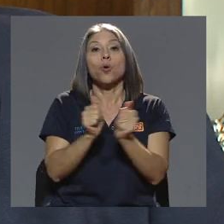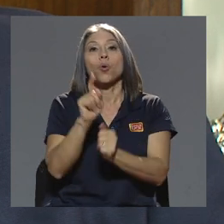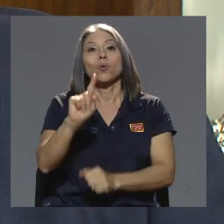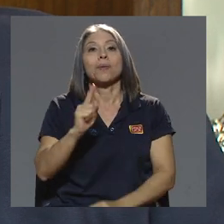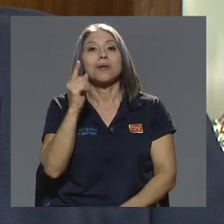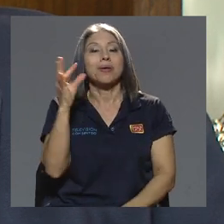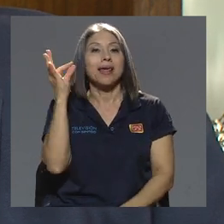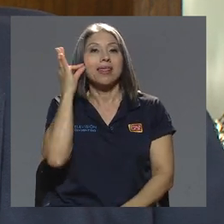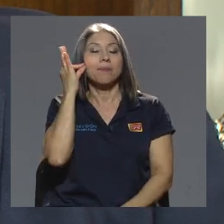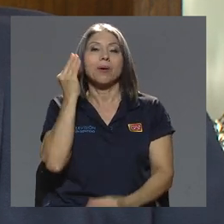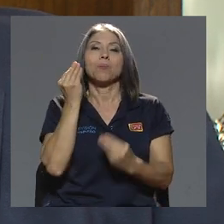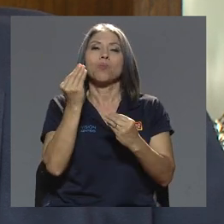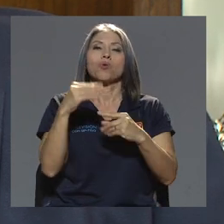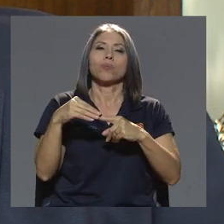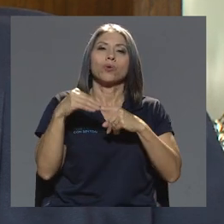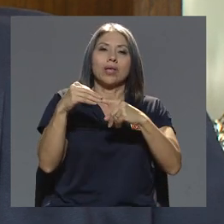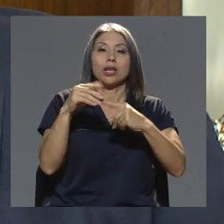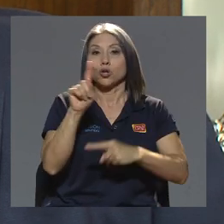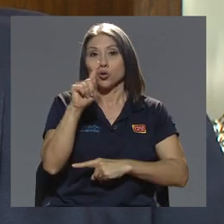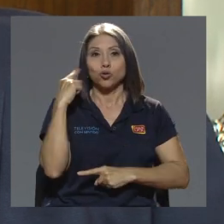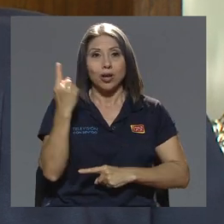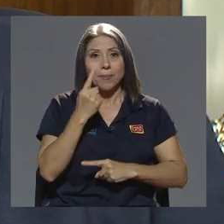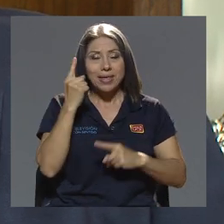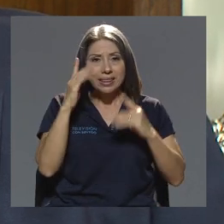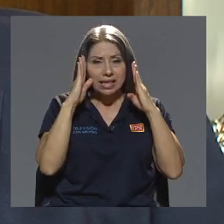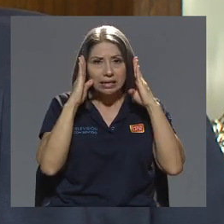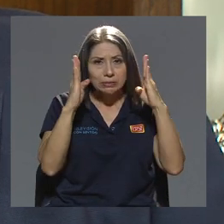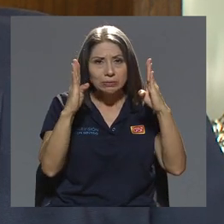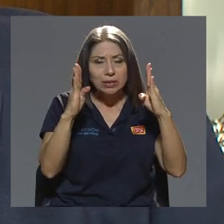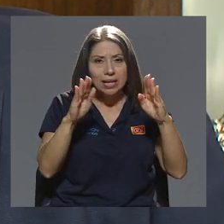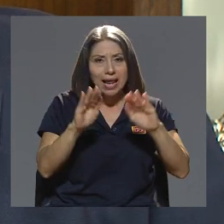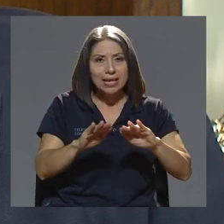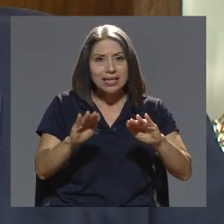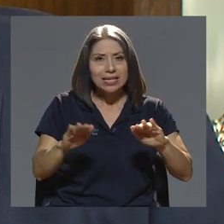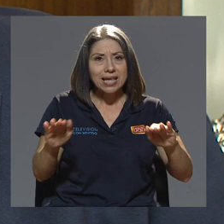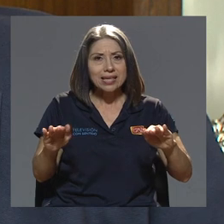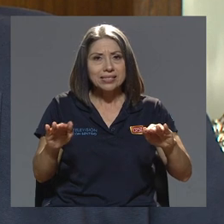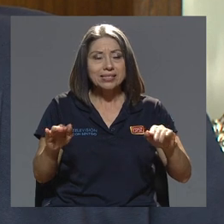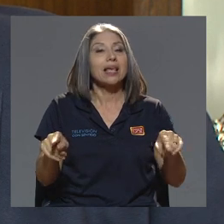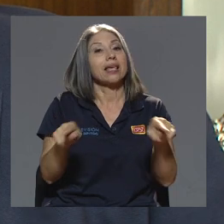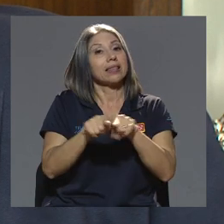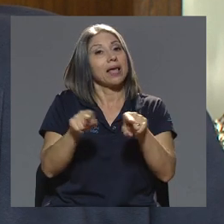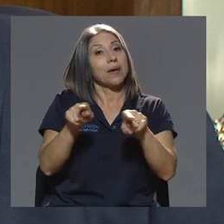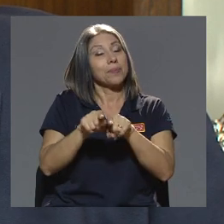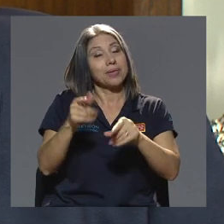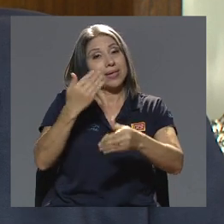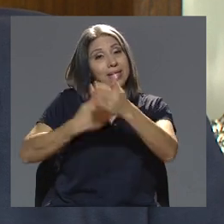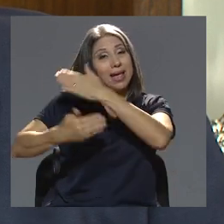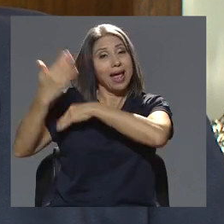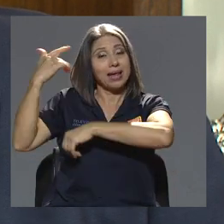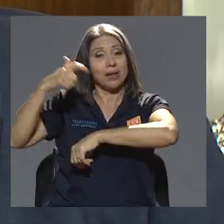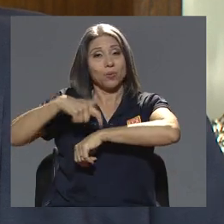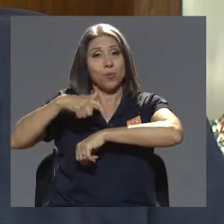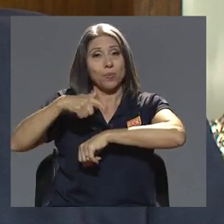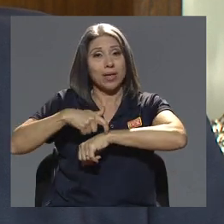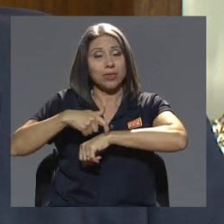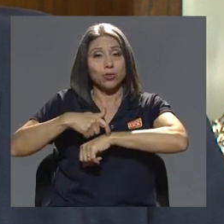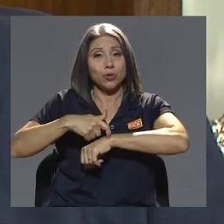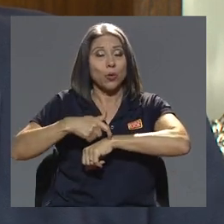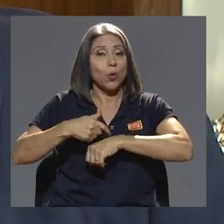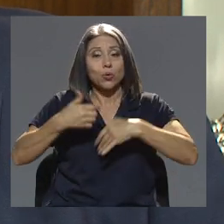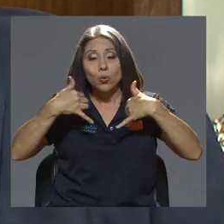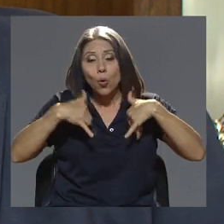preocupa a la niñez, sino también en lo que en ese momento la demografía todavía no veía como una problemática, que era